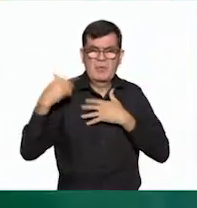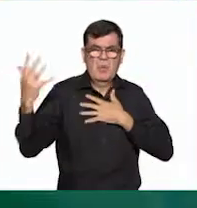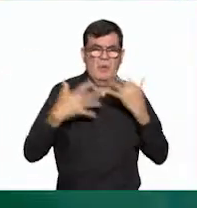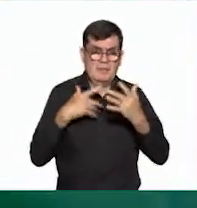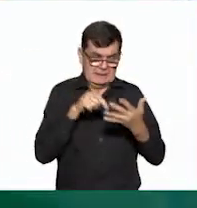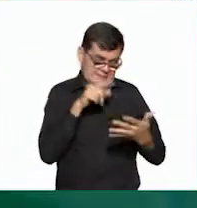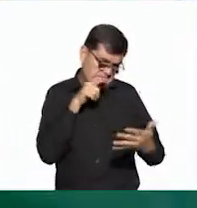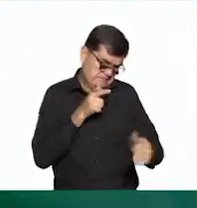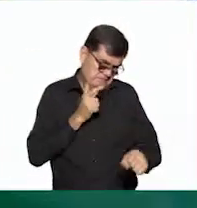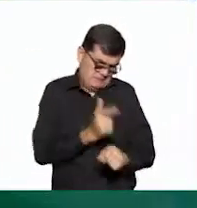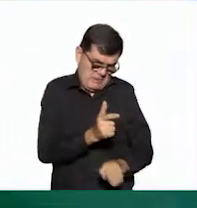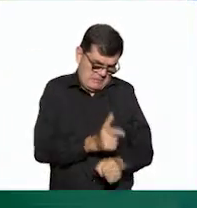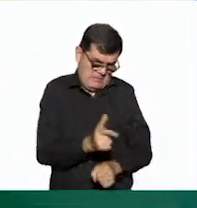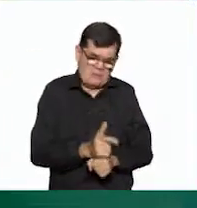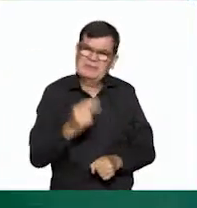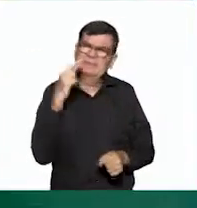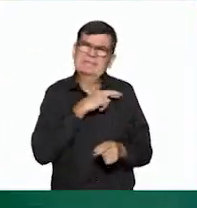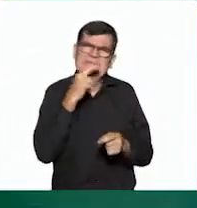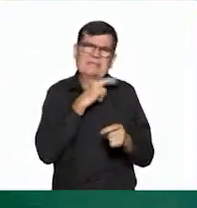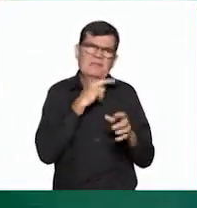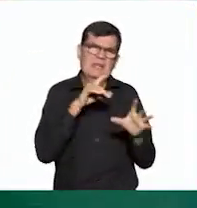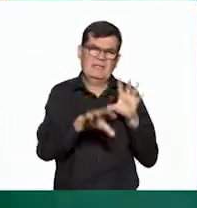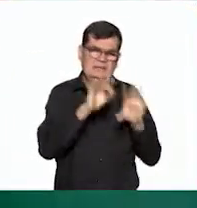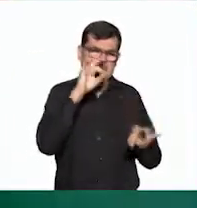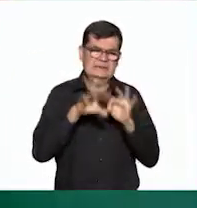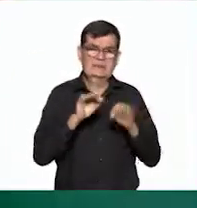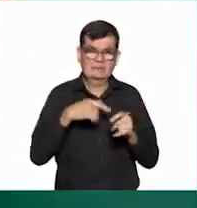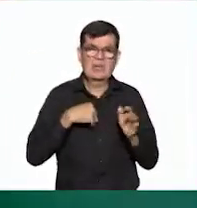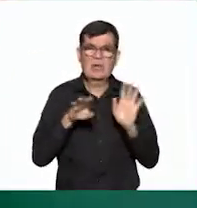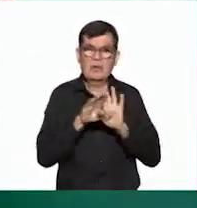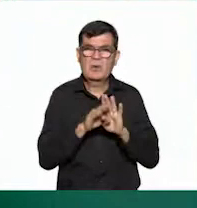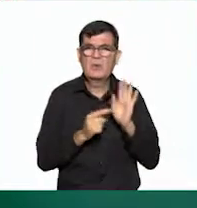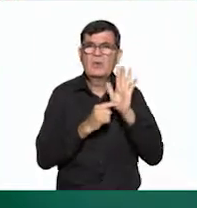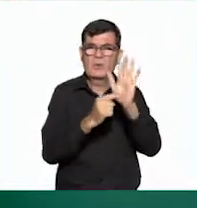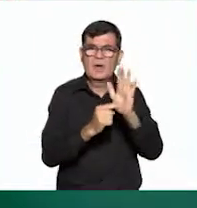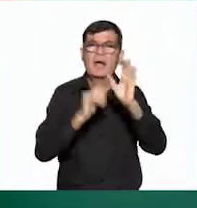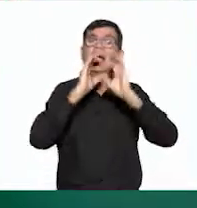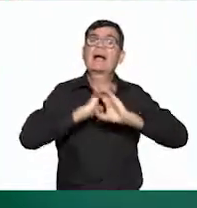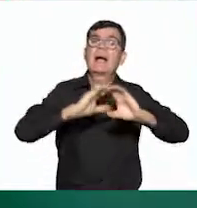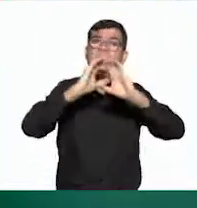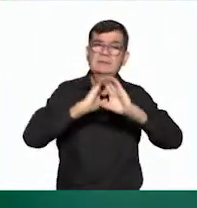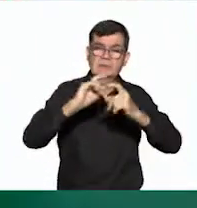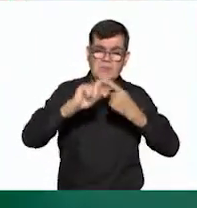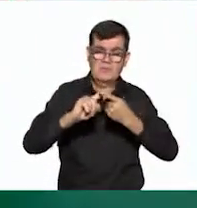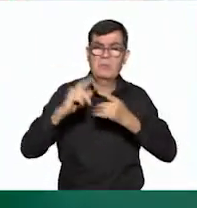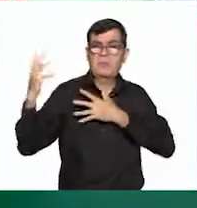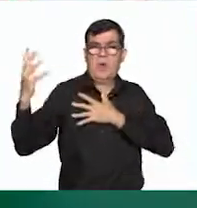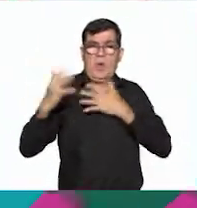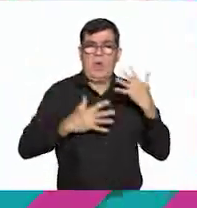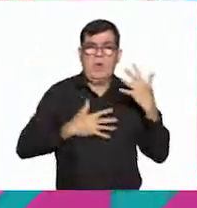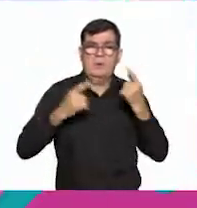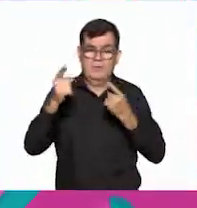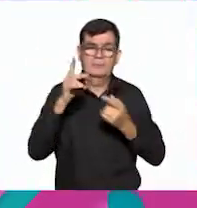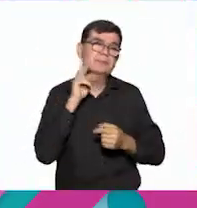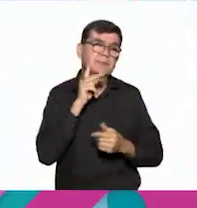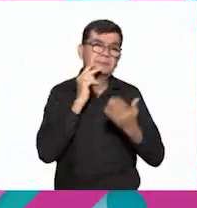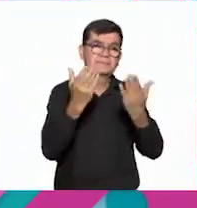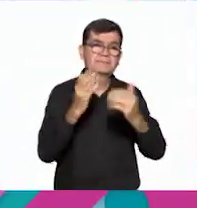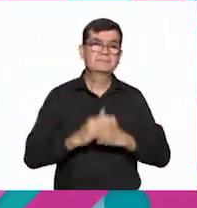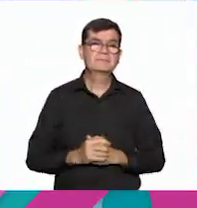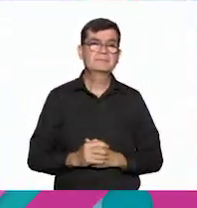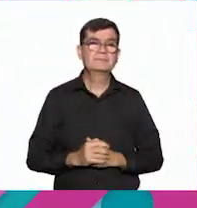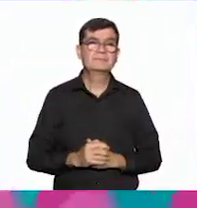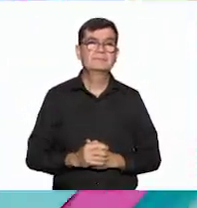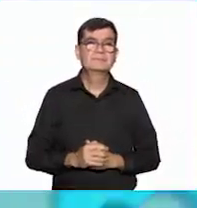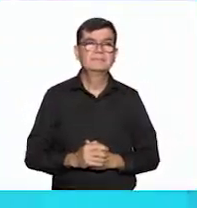identificar de forma rápida ese tipo de textos. ¿Quieres ver la canción y el poema? Sí, sí, vamos a ver la canción y el poema. Vamos a verlo.